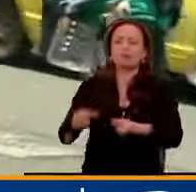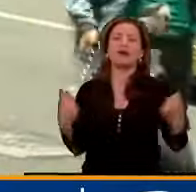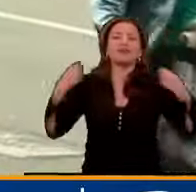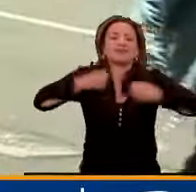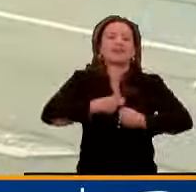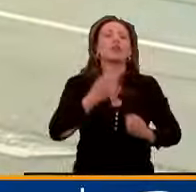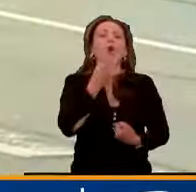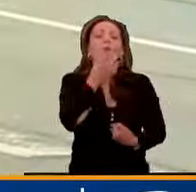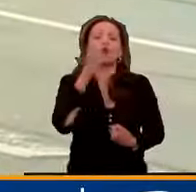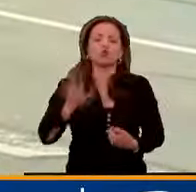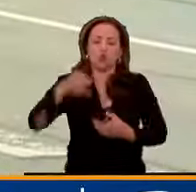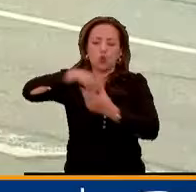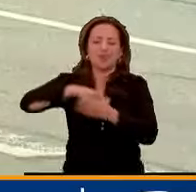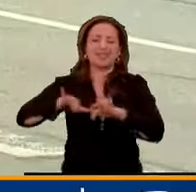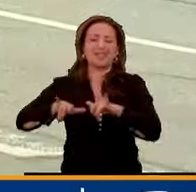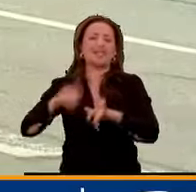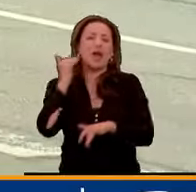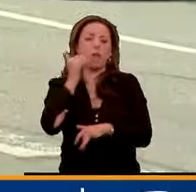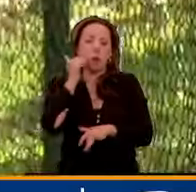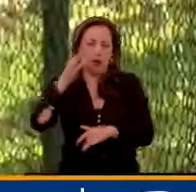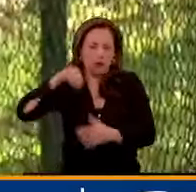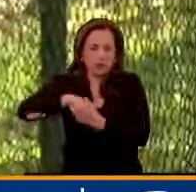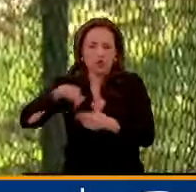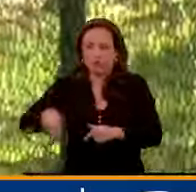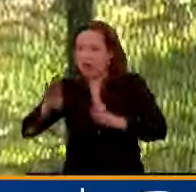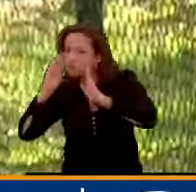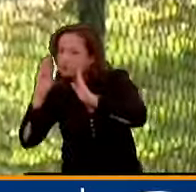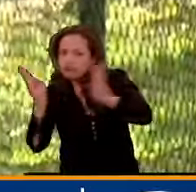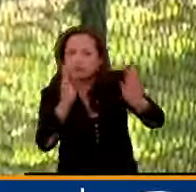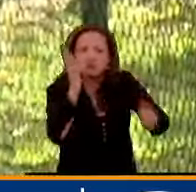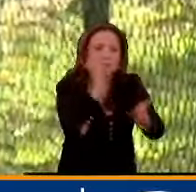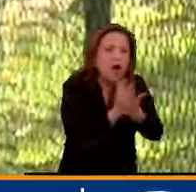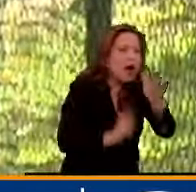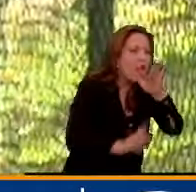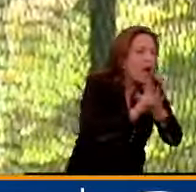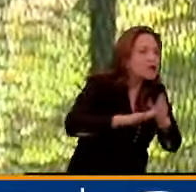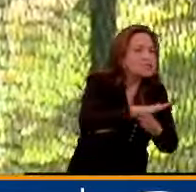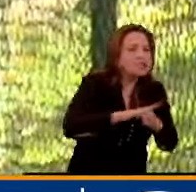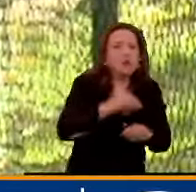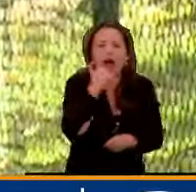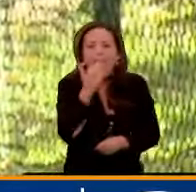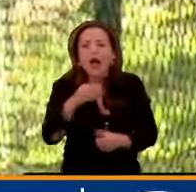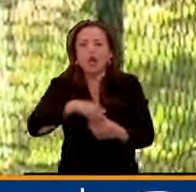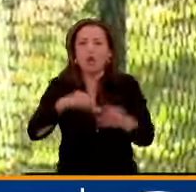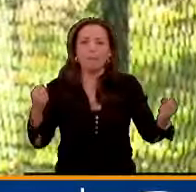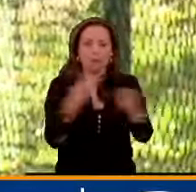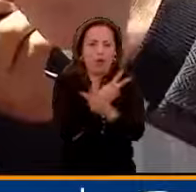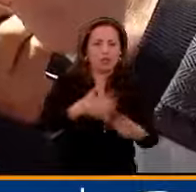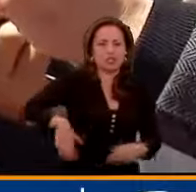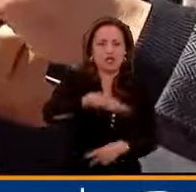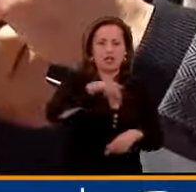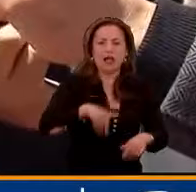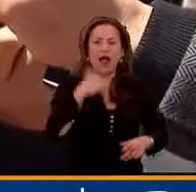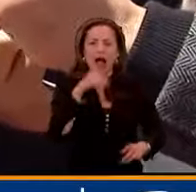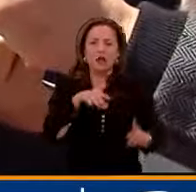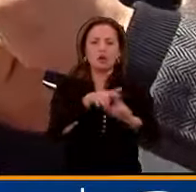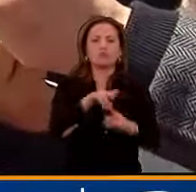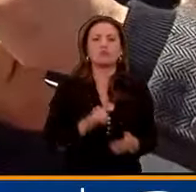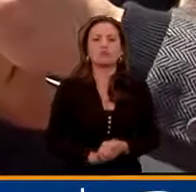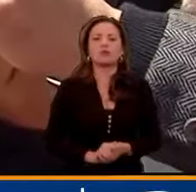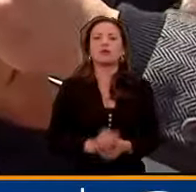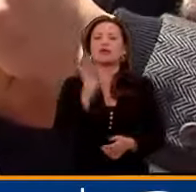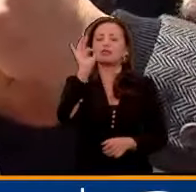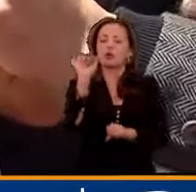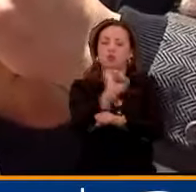de la Secretaría de la Mujer listos a reaccionar ante una eventual situación de violencia de género. Hay un conductor en cada bus